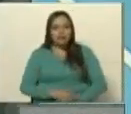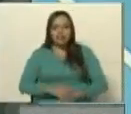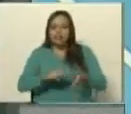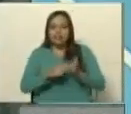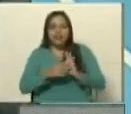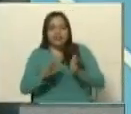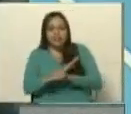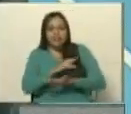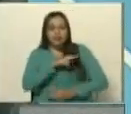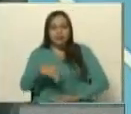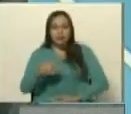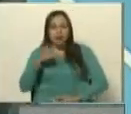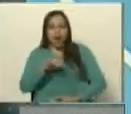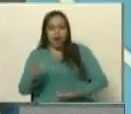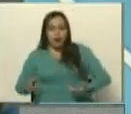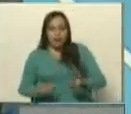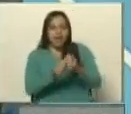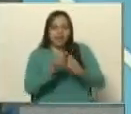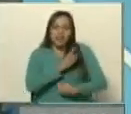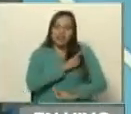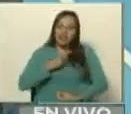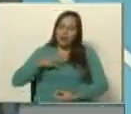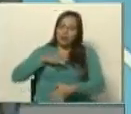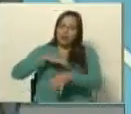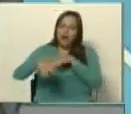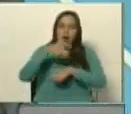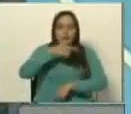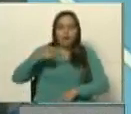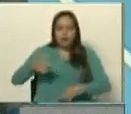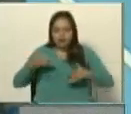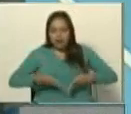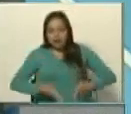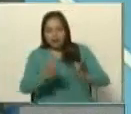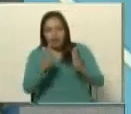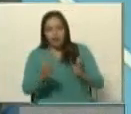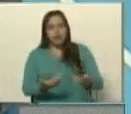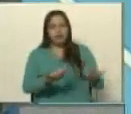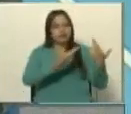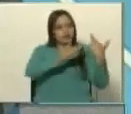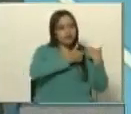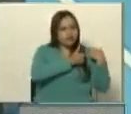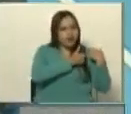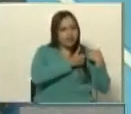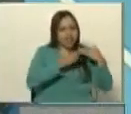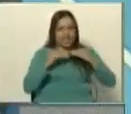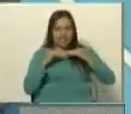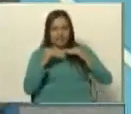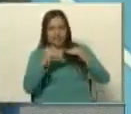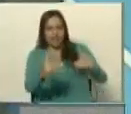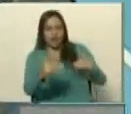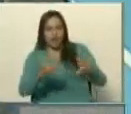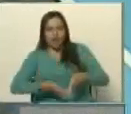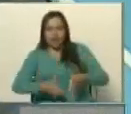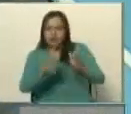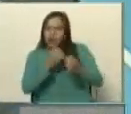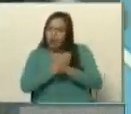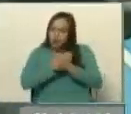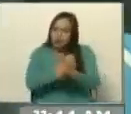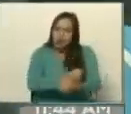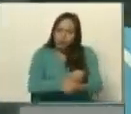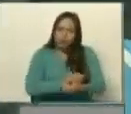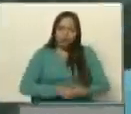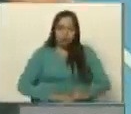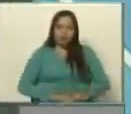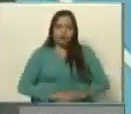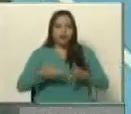estamos acompañados del deseo del pueblo de una ruta responsable, una ruta equilibrada, una ruta amorosa, una